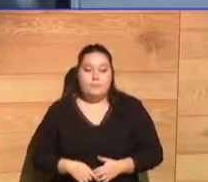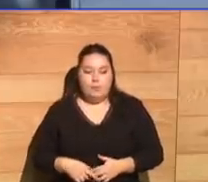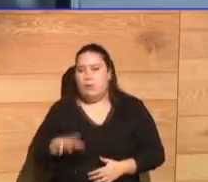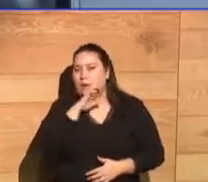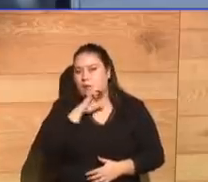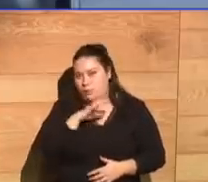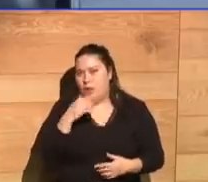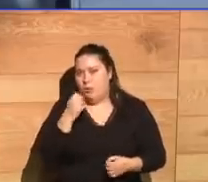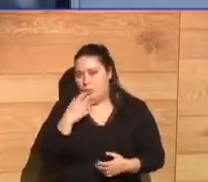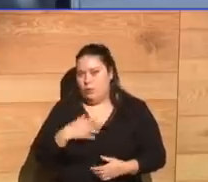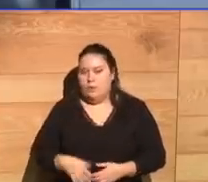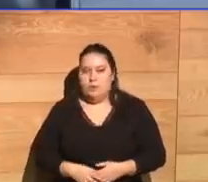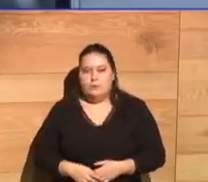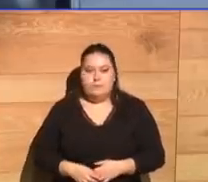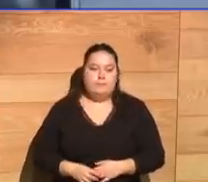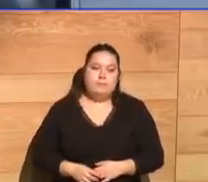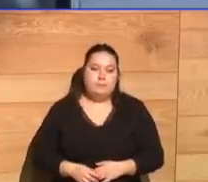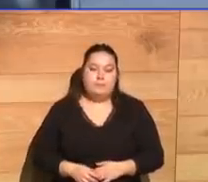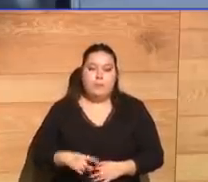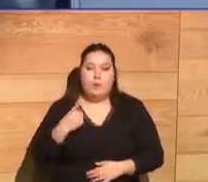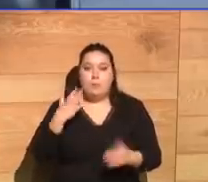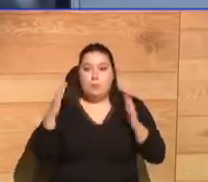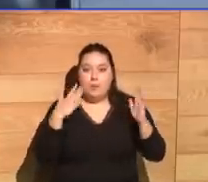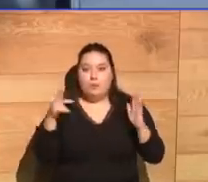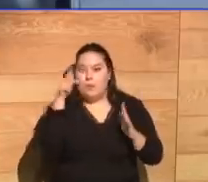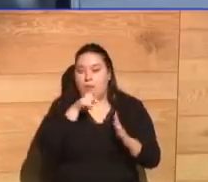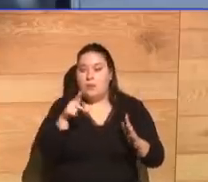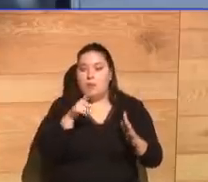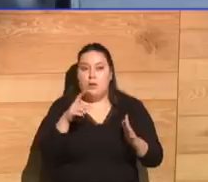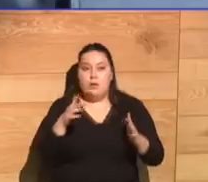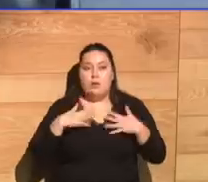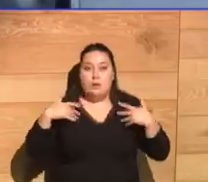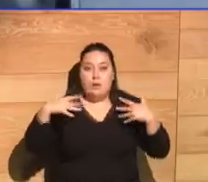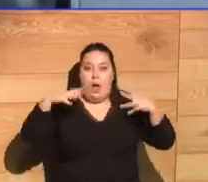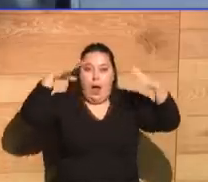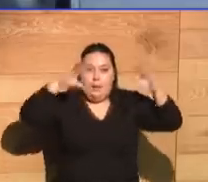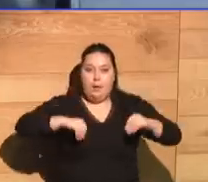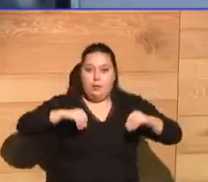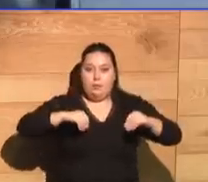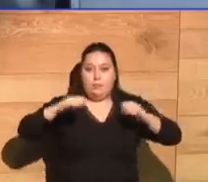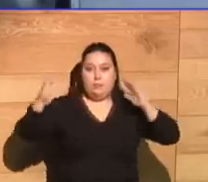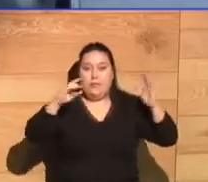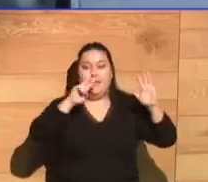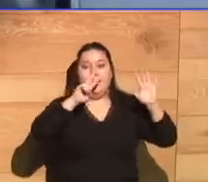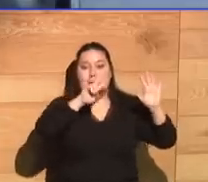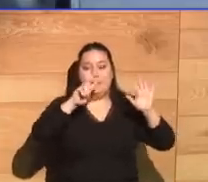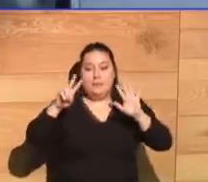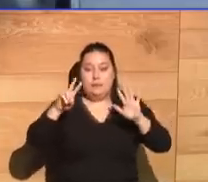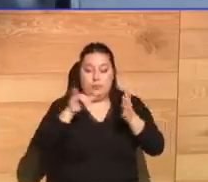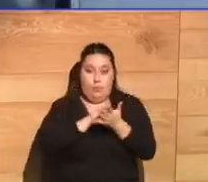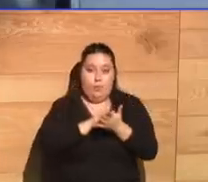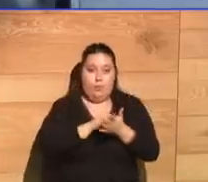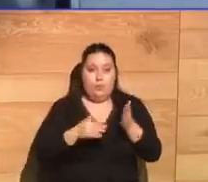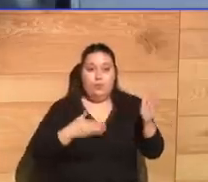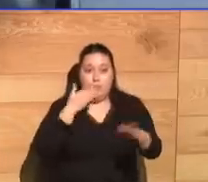anécdotas legendarias, que es que en un momento dado, mientras están rodando, sucede el famoso apagón del 77 en Nueva York. Uh-huh. Y Geoffrey